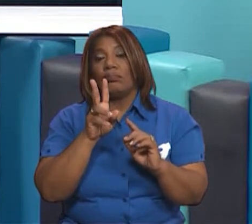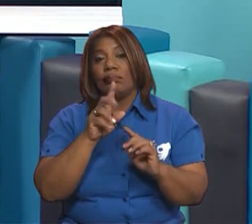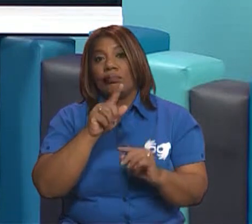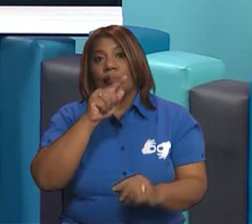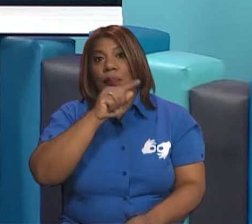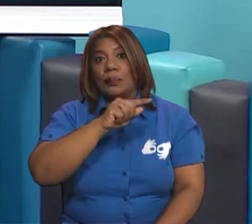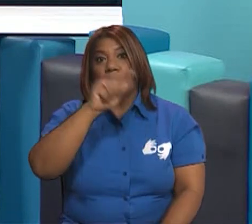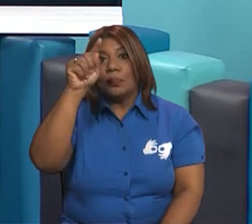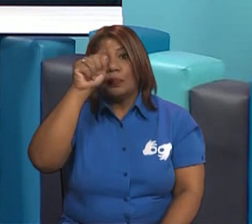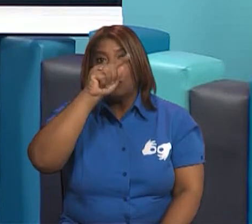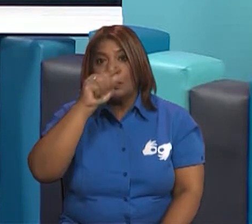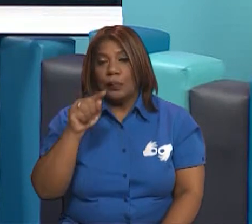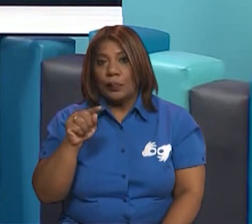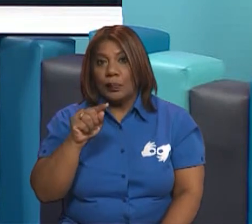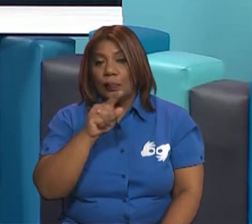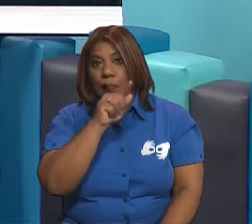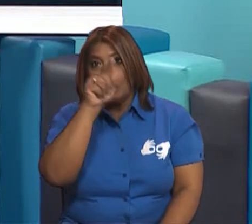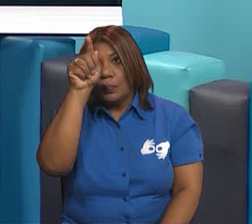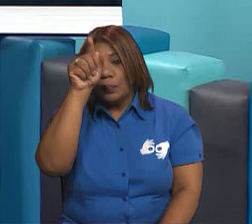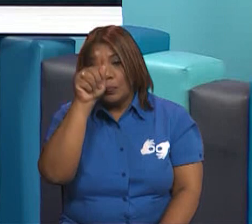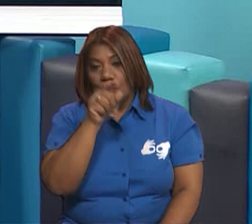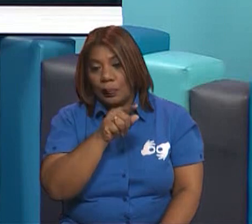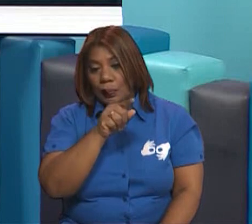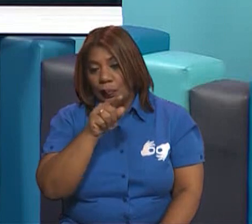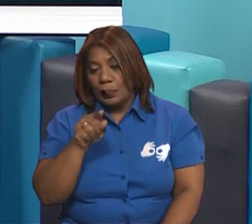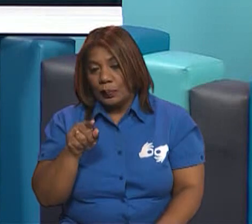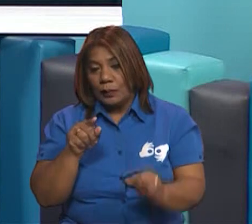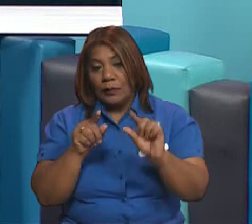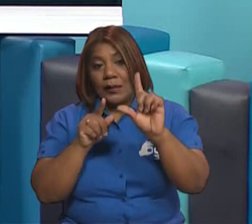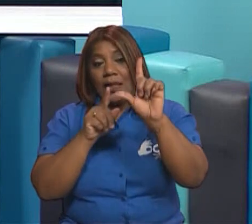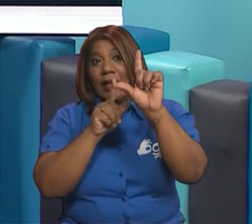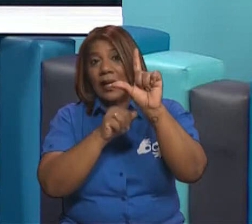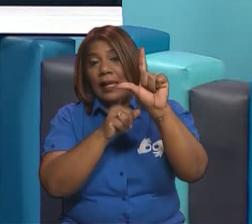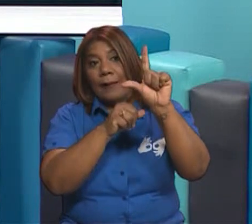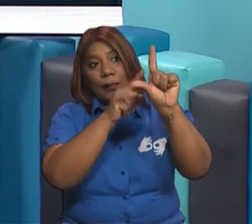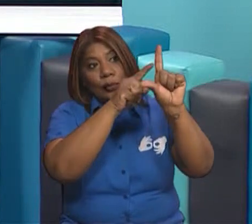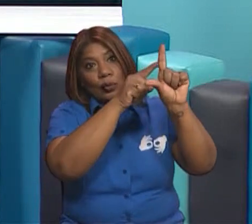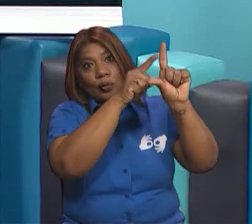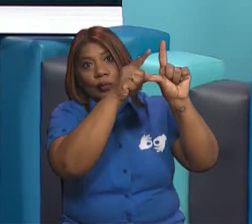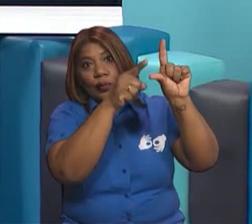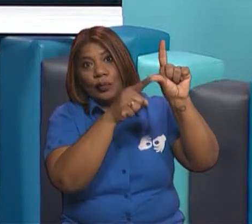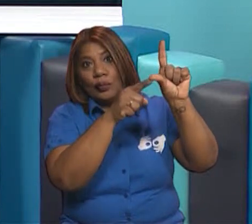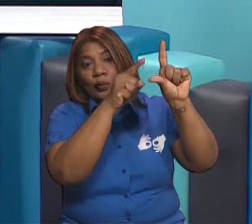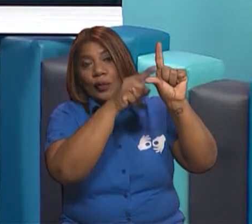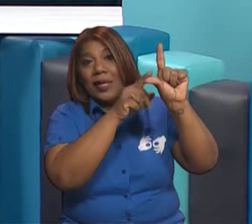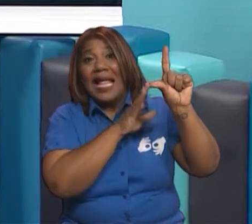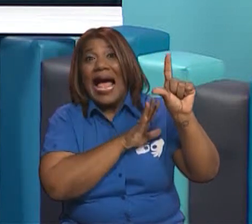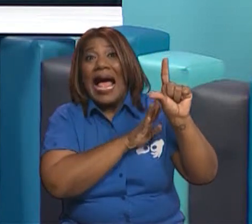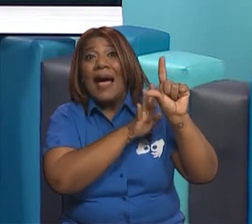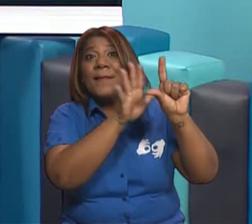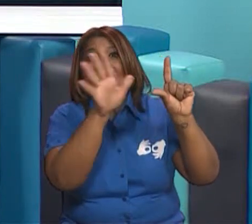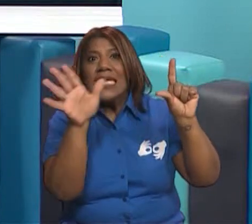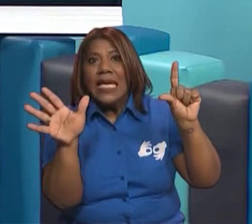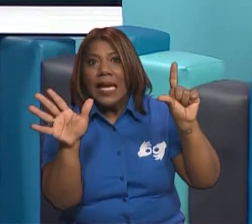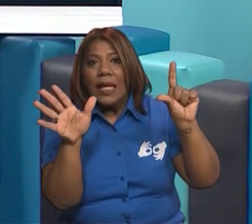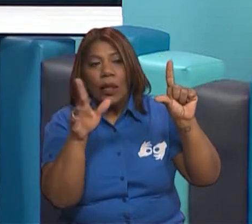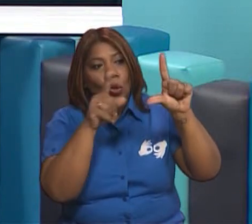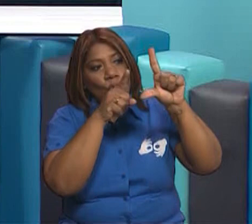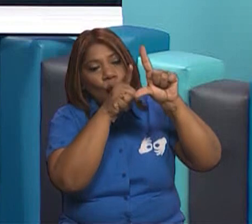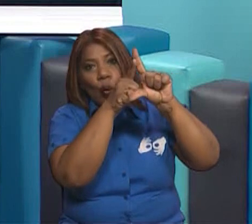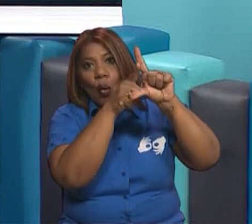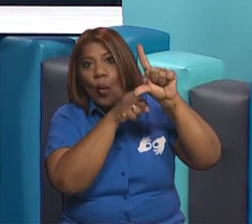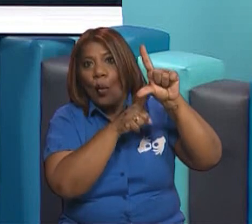rayos que se unen en un punto que llamaremos vértice. Entonces podemos decir que de nuestro abanico, el ángulo